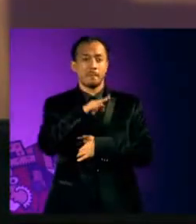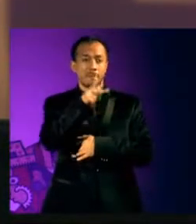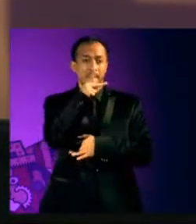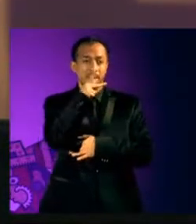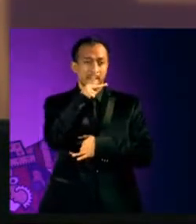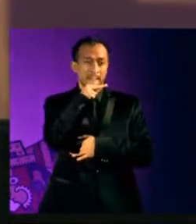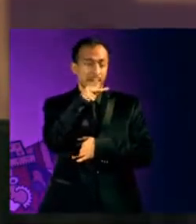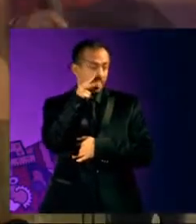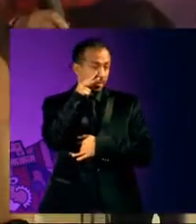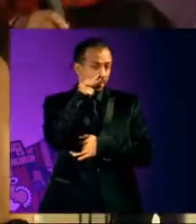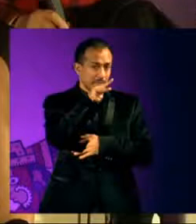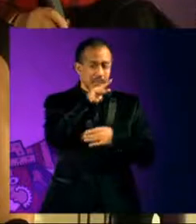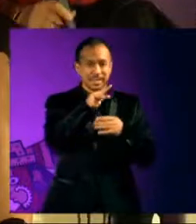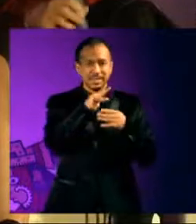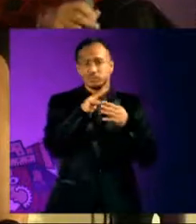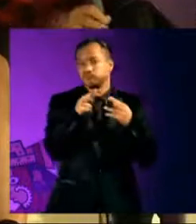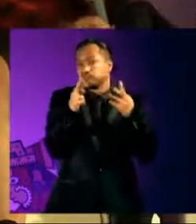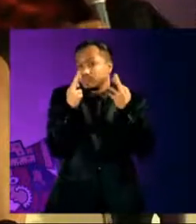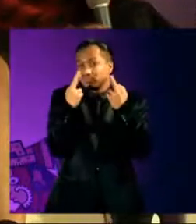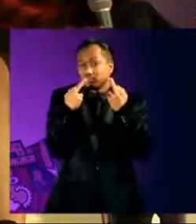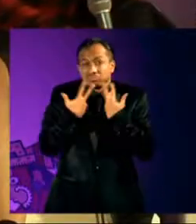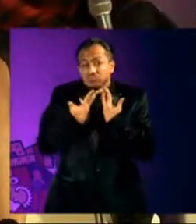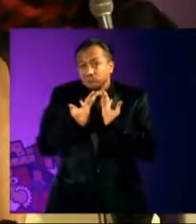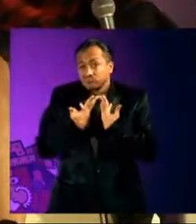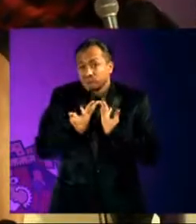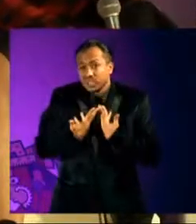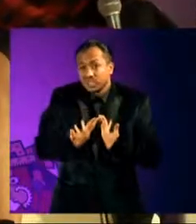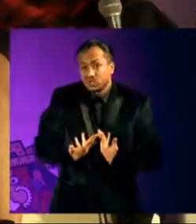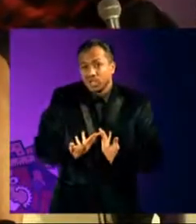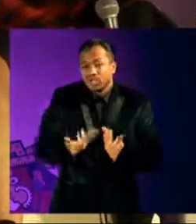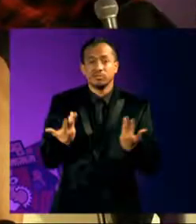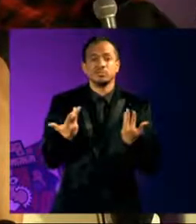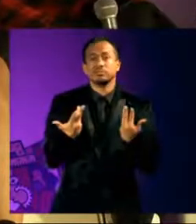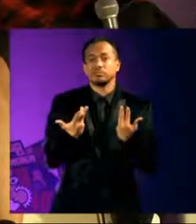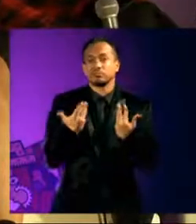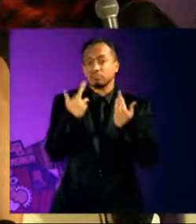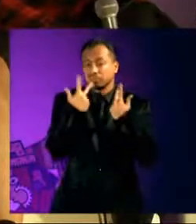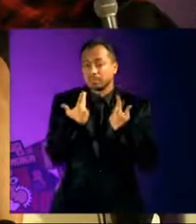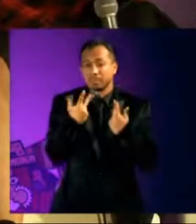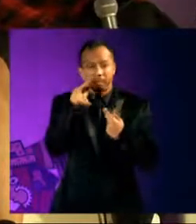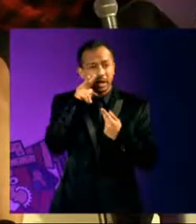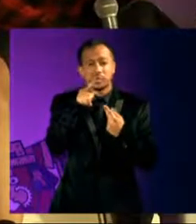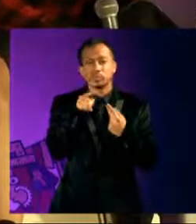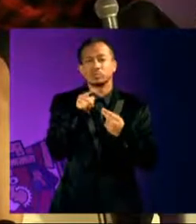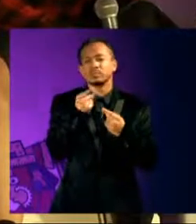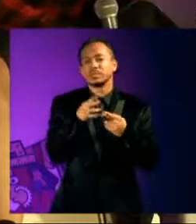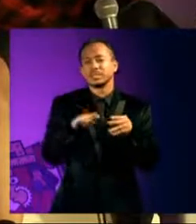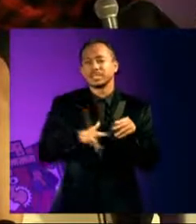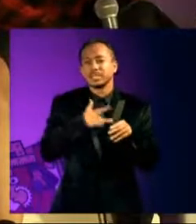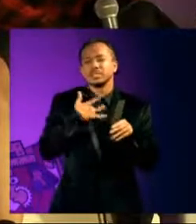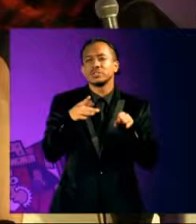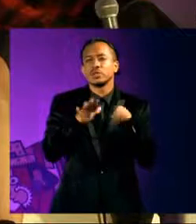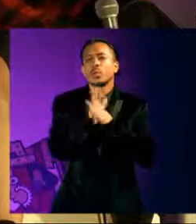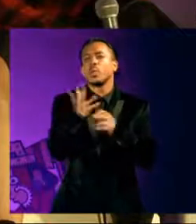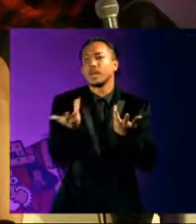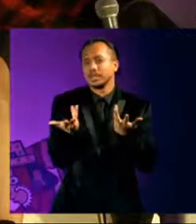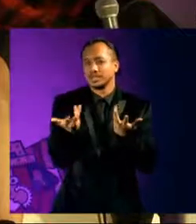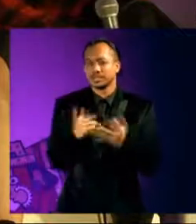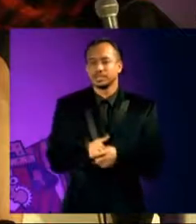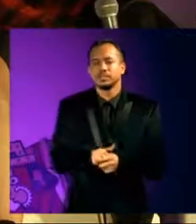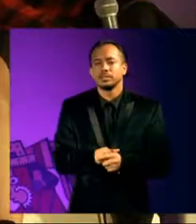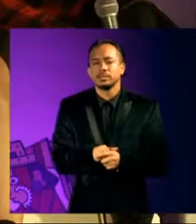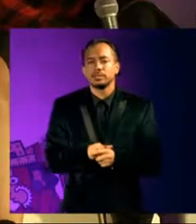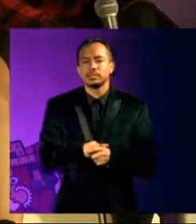mucho por ejemplo esta imagen de mí de un